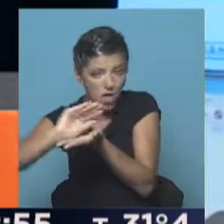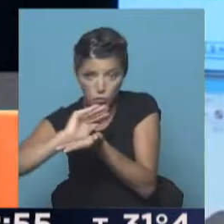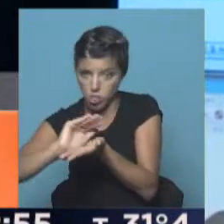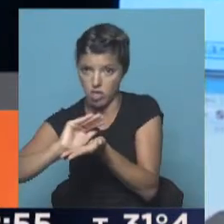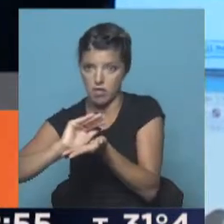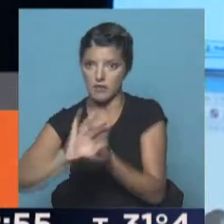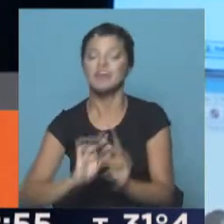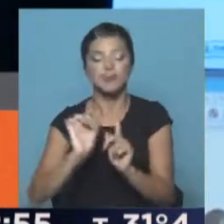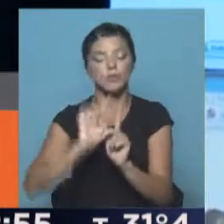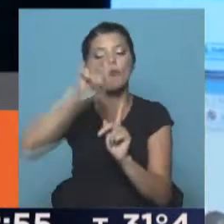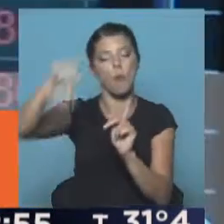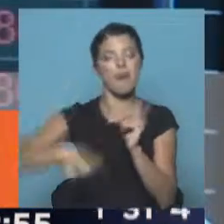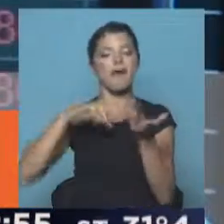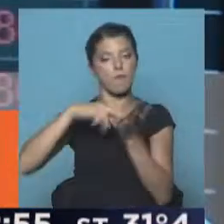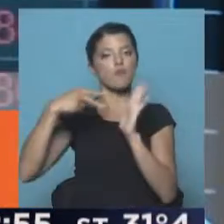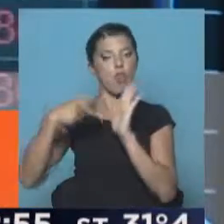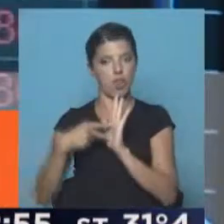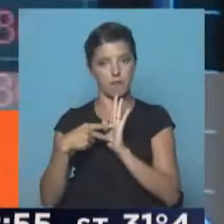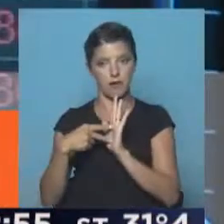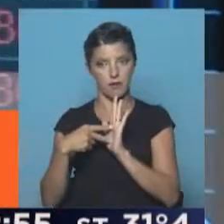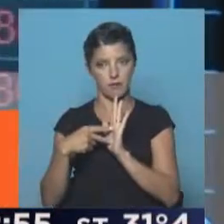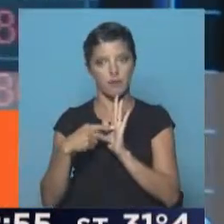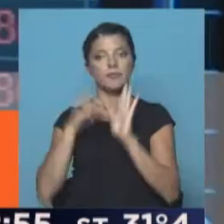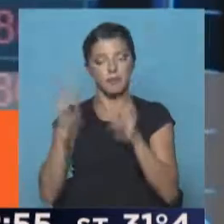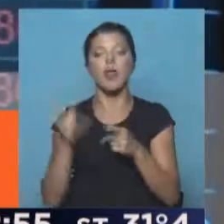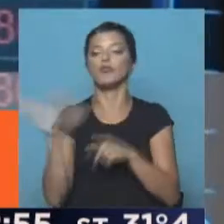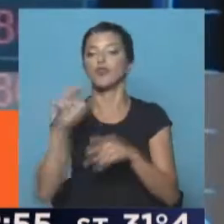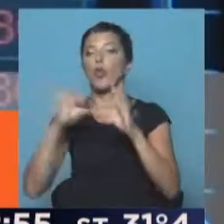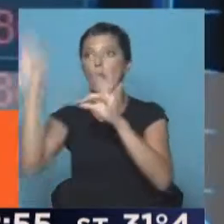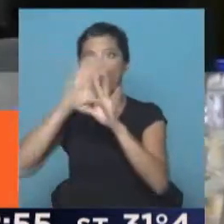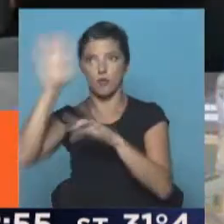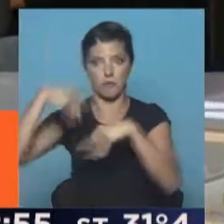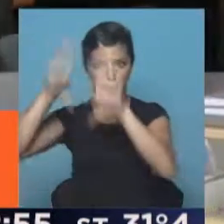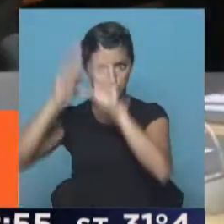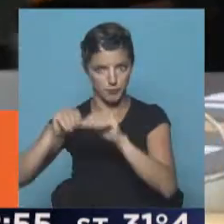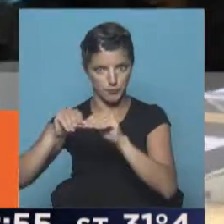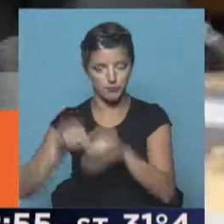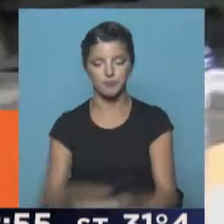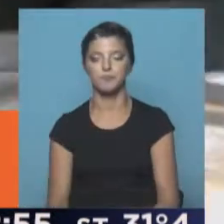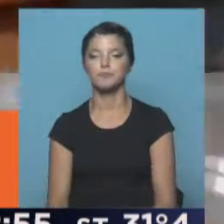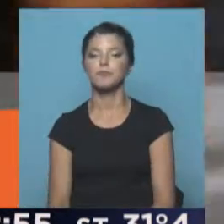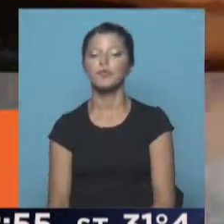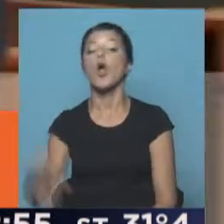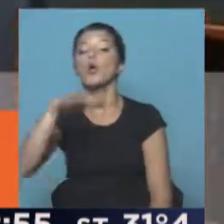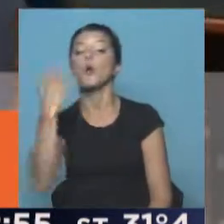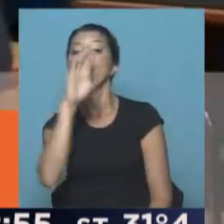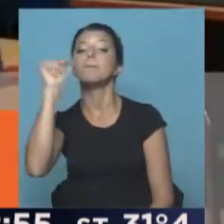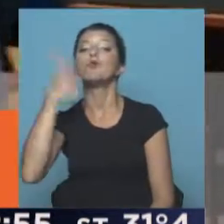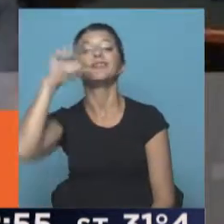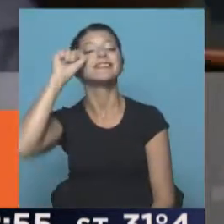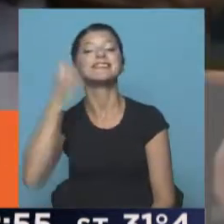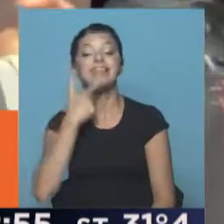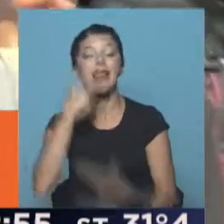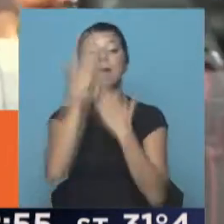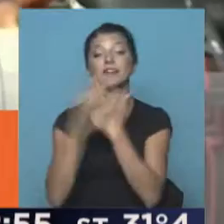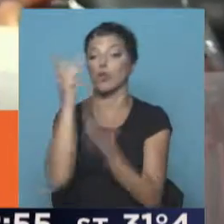eso tenga una repercusión no deseada en el resto del continente. Desde Bruselas, los ministros de Finanzas de la